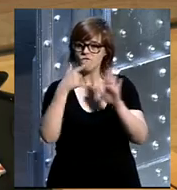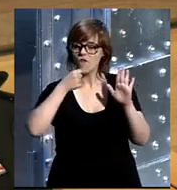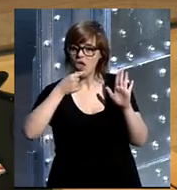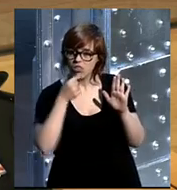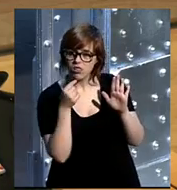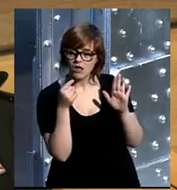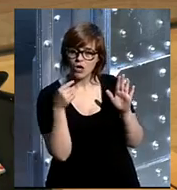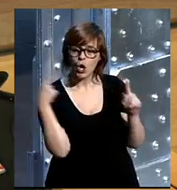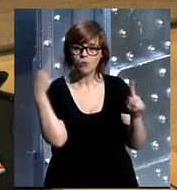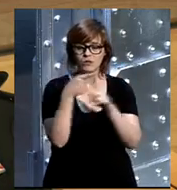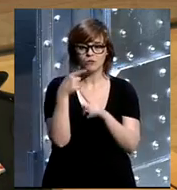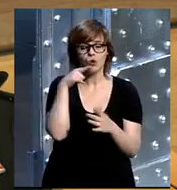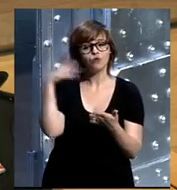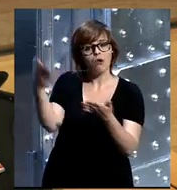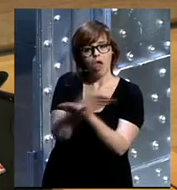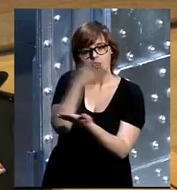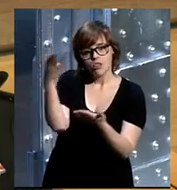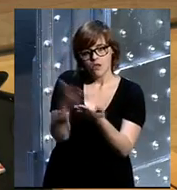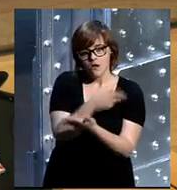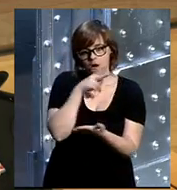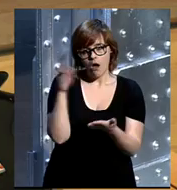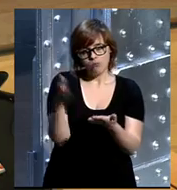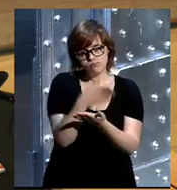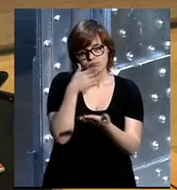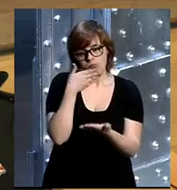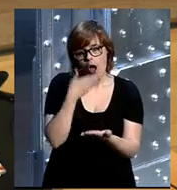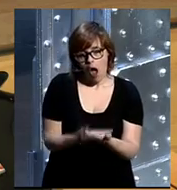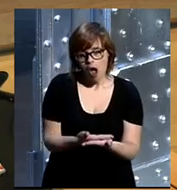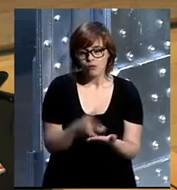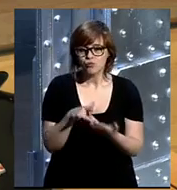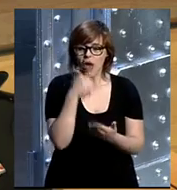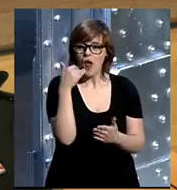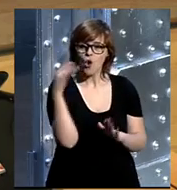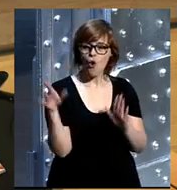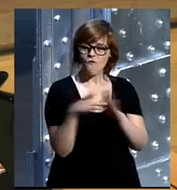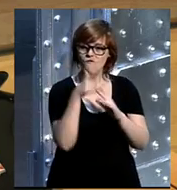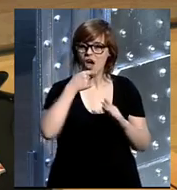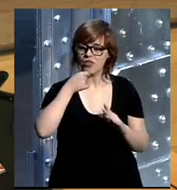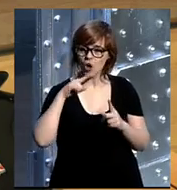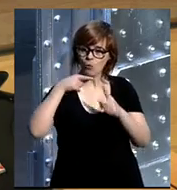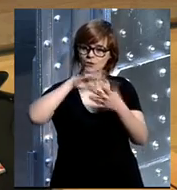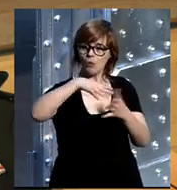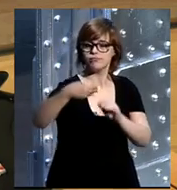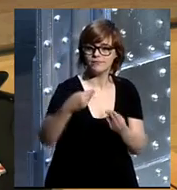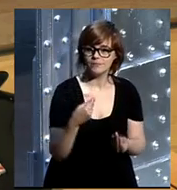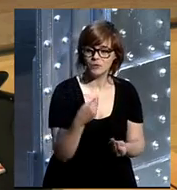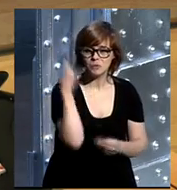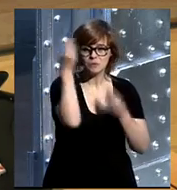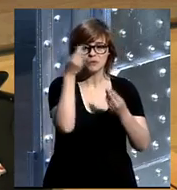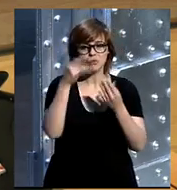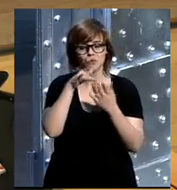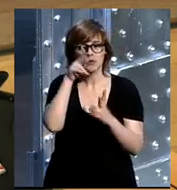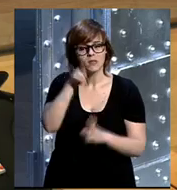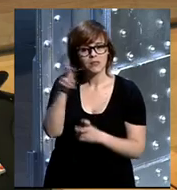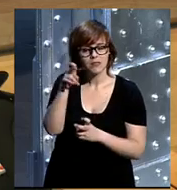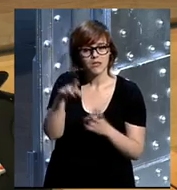leerse las 58 páginas, pero creo que se puede hacer muchísimo más en los temas de derecho al